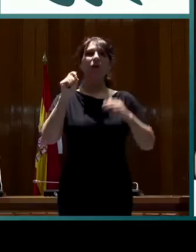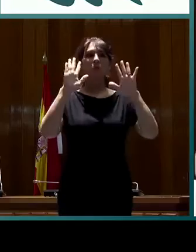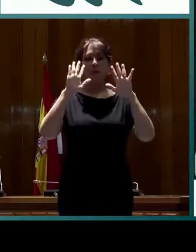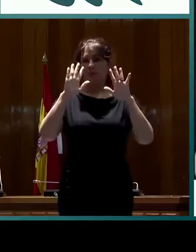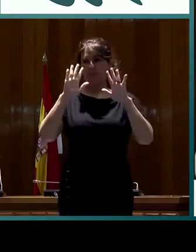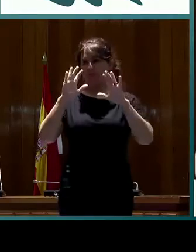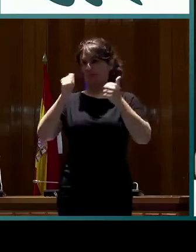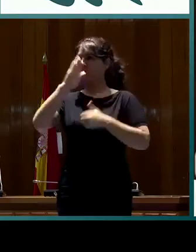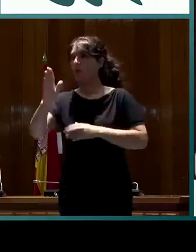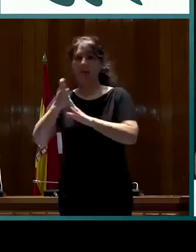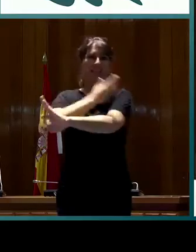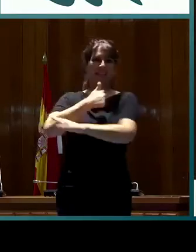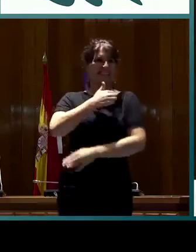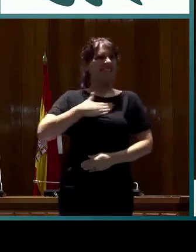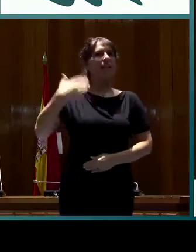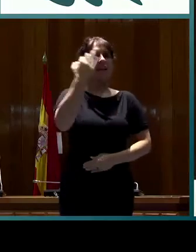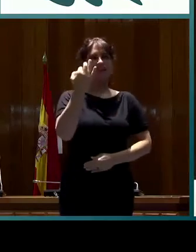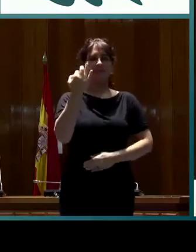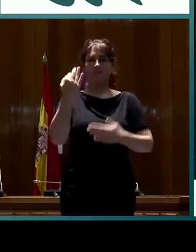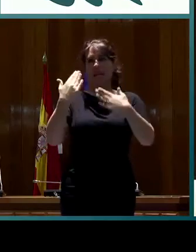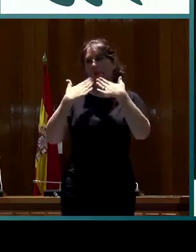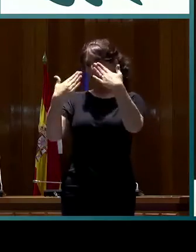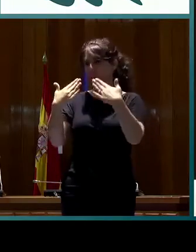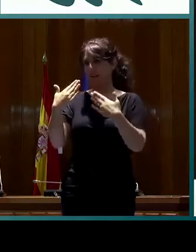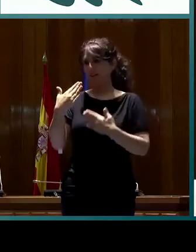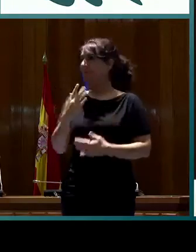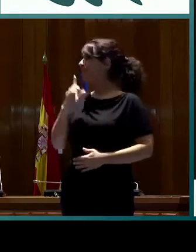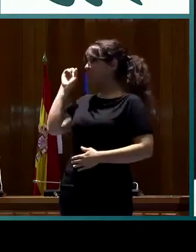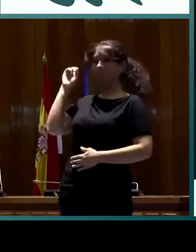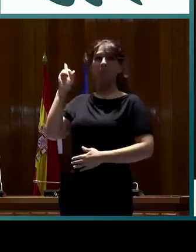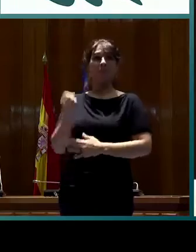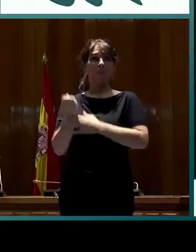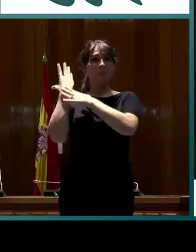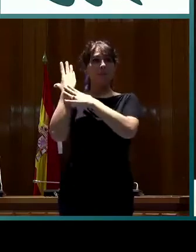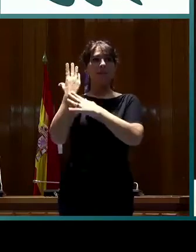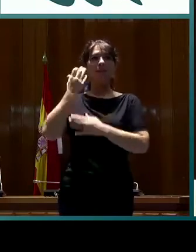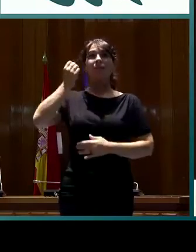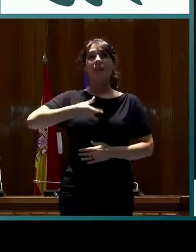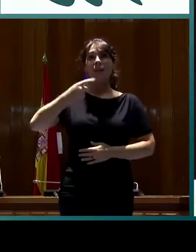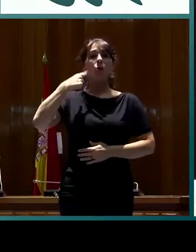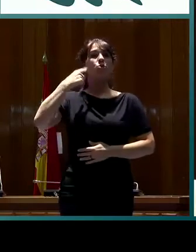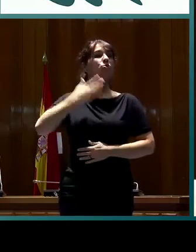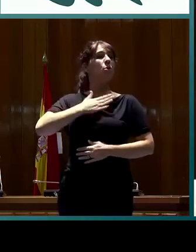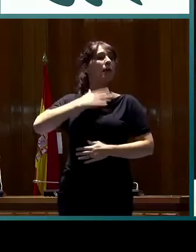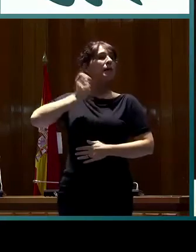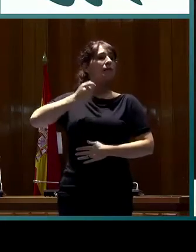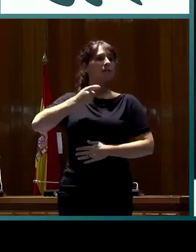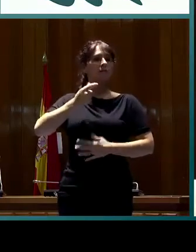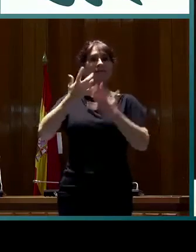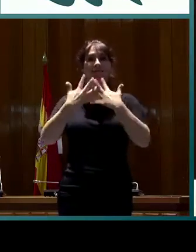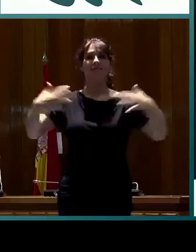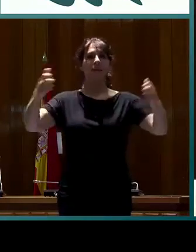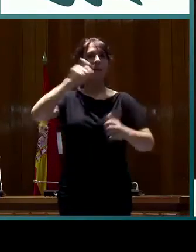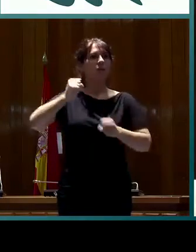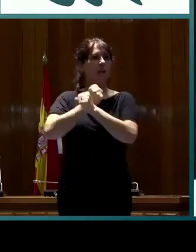empezar, aparte de dar las gracias, es que esta presentación normalmente ya la hago delante de bibliotecarios y por una